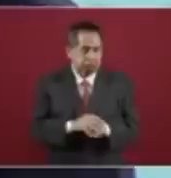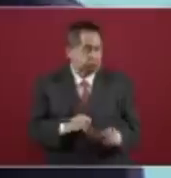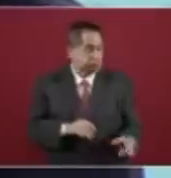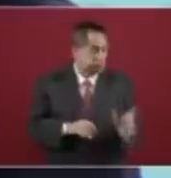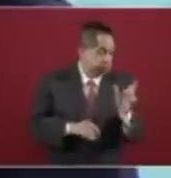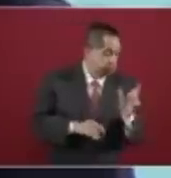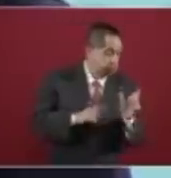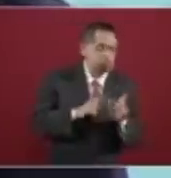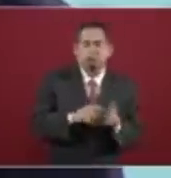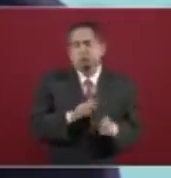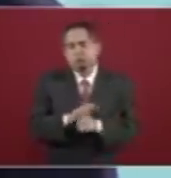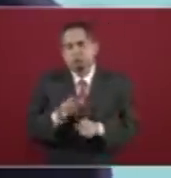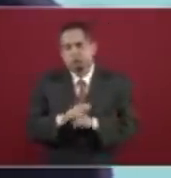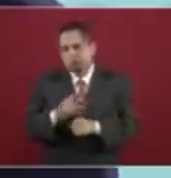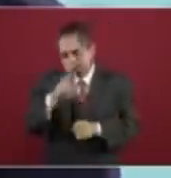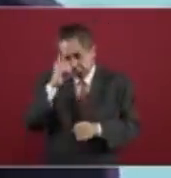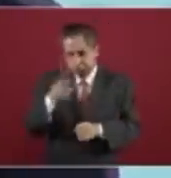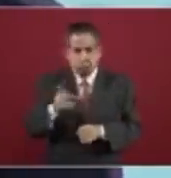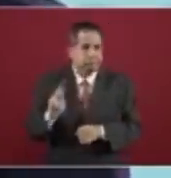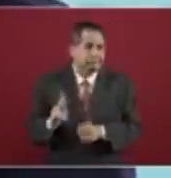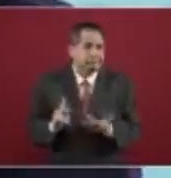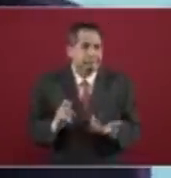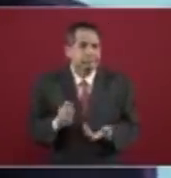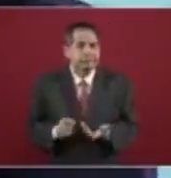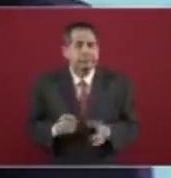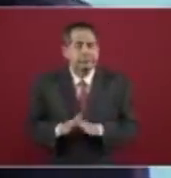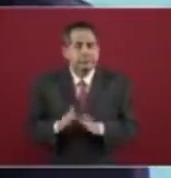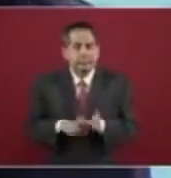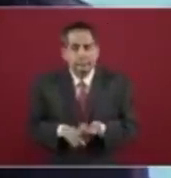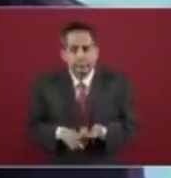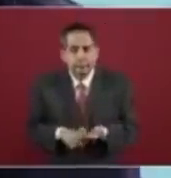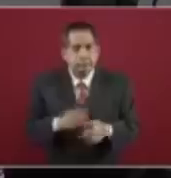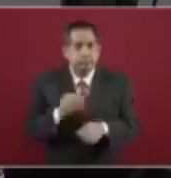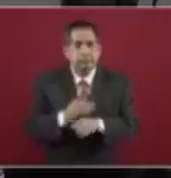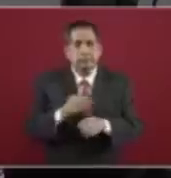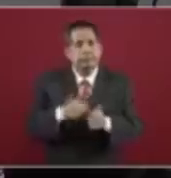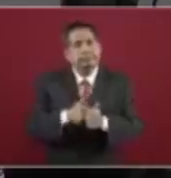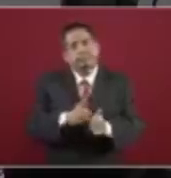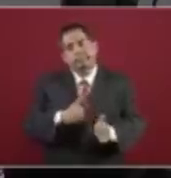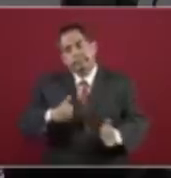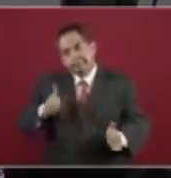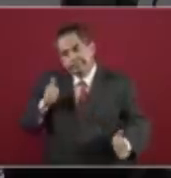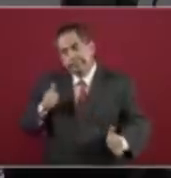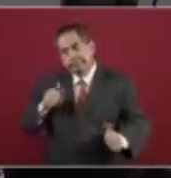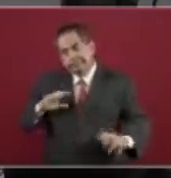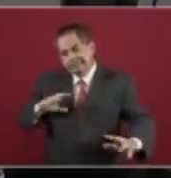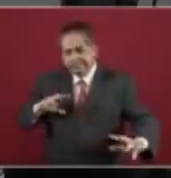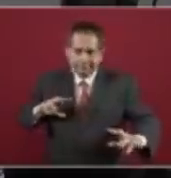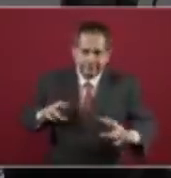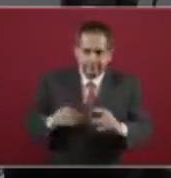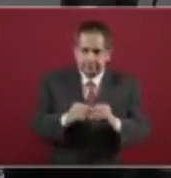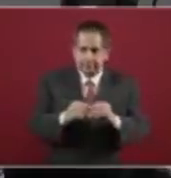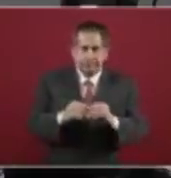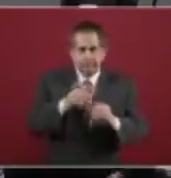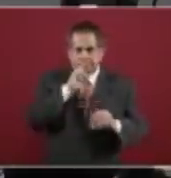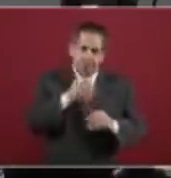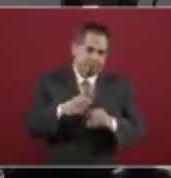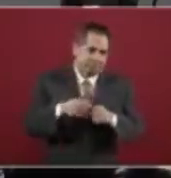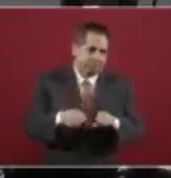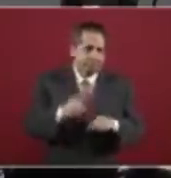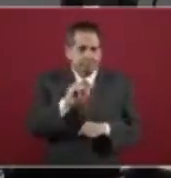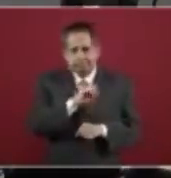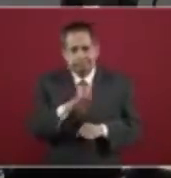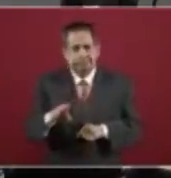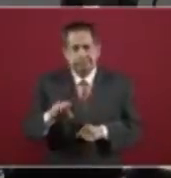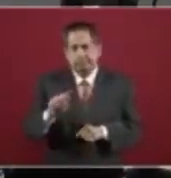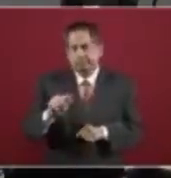de bancarización, pero debido al retraso quisimos ya sacar la orden de pago,